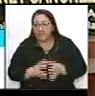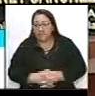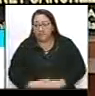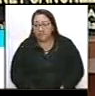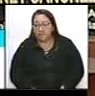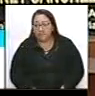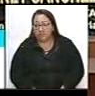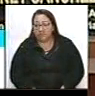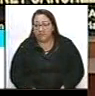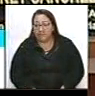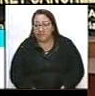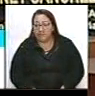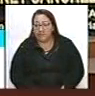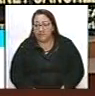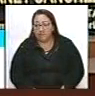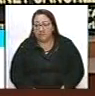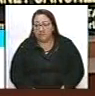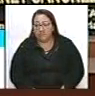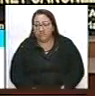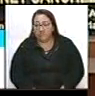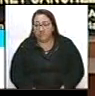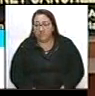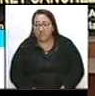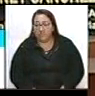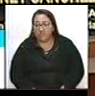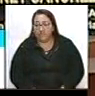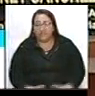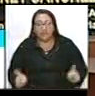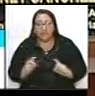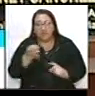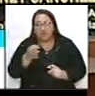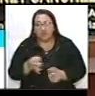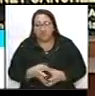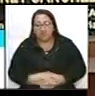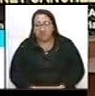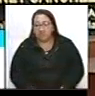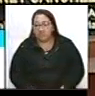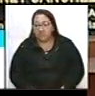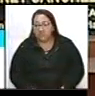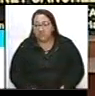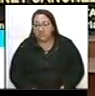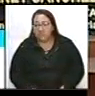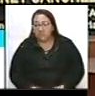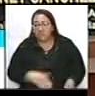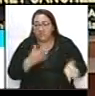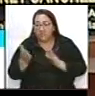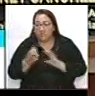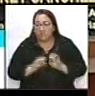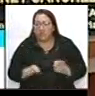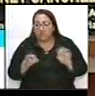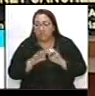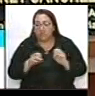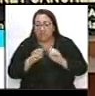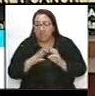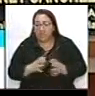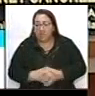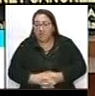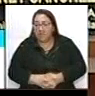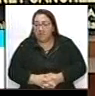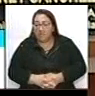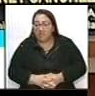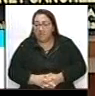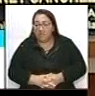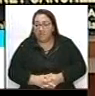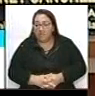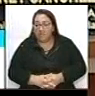o señora congresista, porque no son ciertas. Por otro lado, también es importante aclarar que aquí